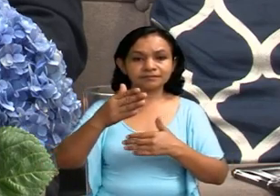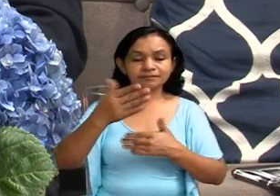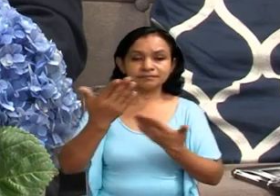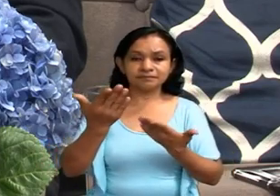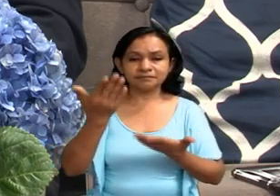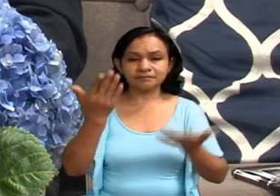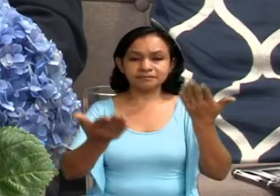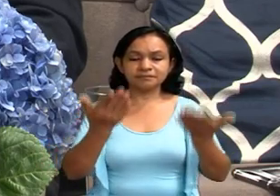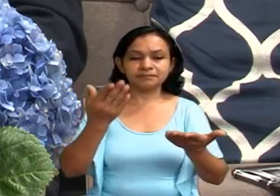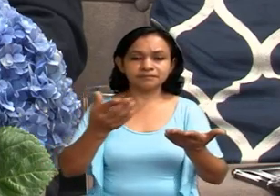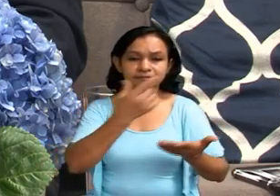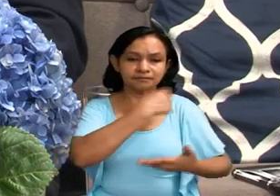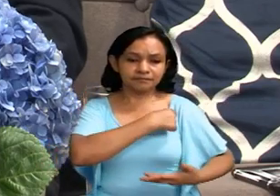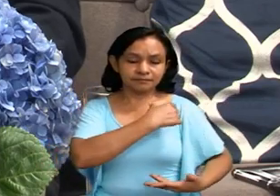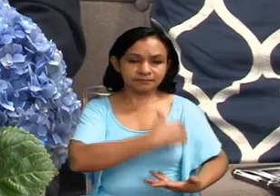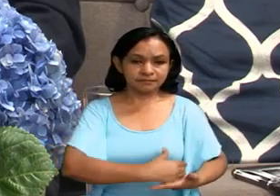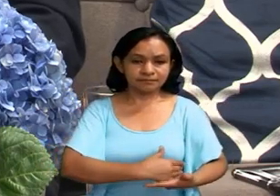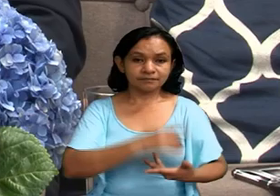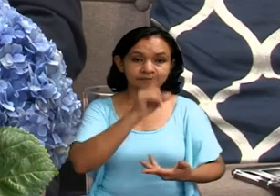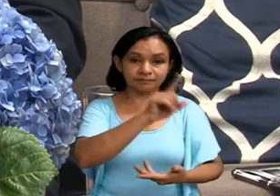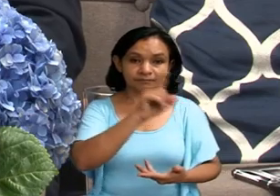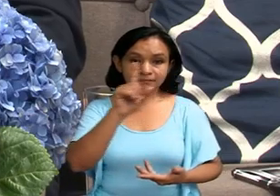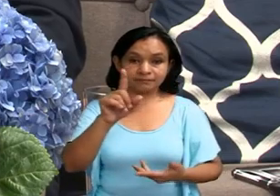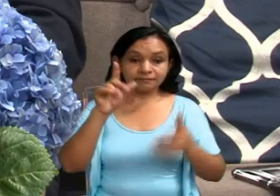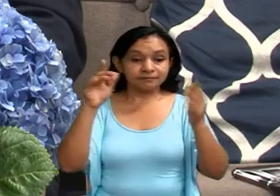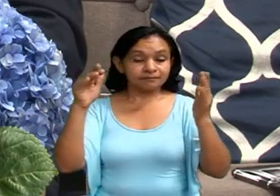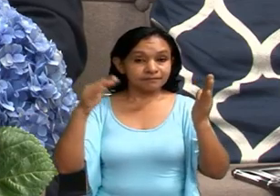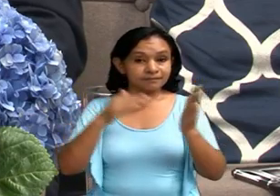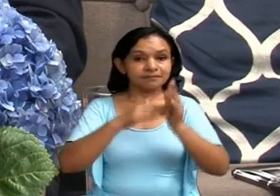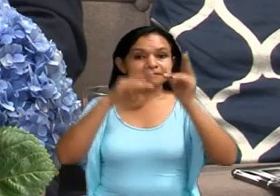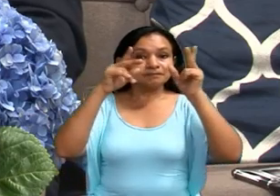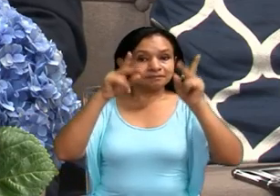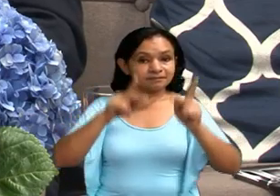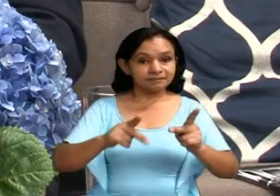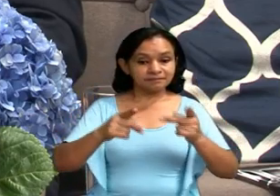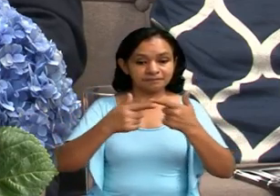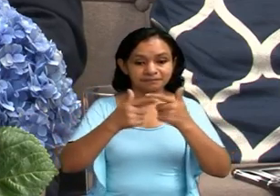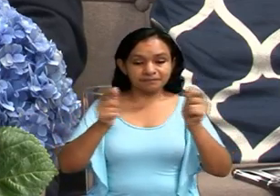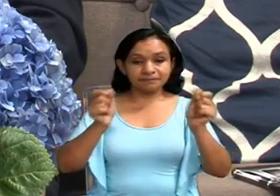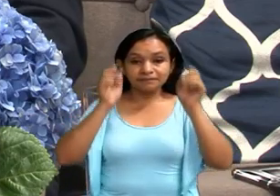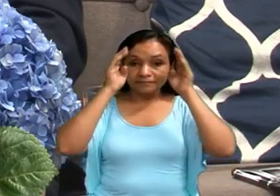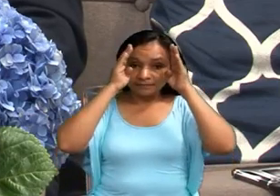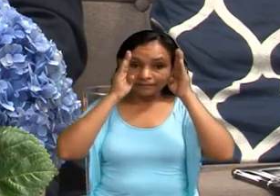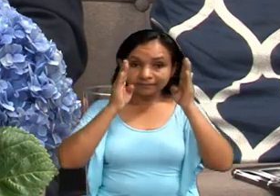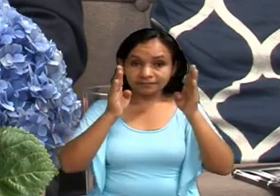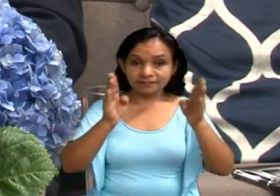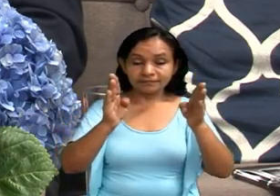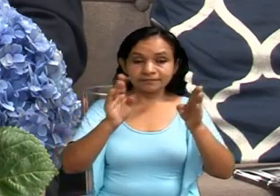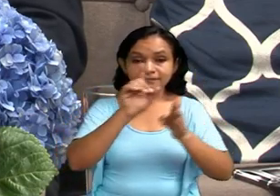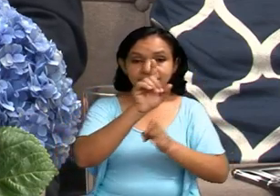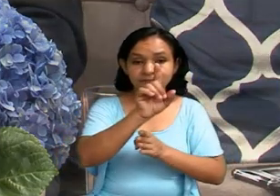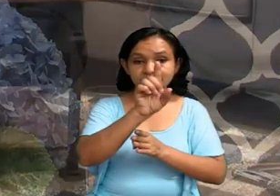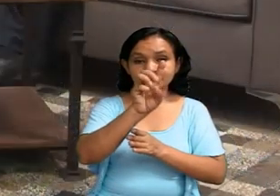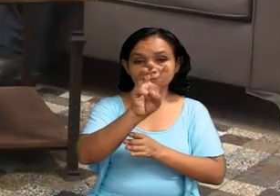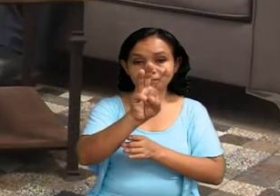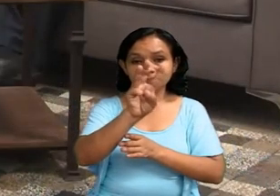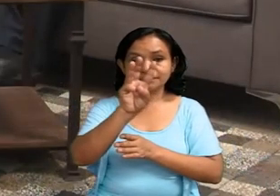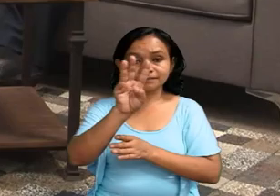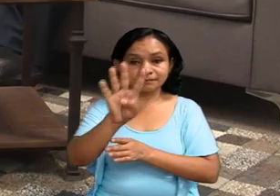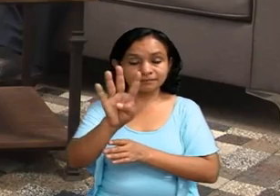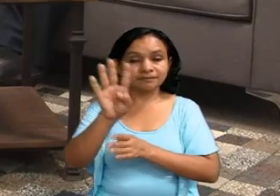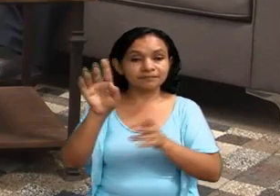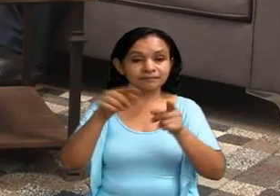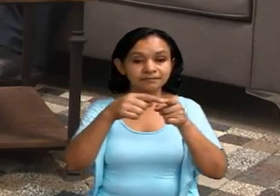a finales de marzo, casi a 11.000 personas que vamos a estar atendiendo en 134